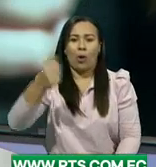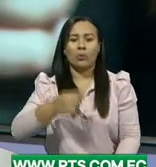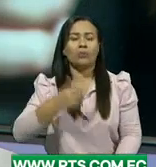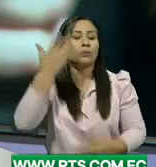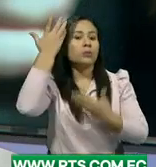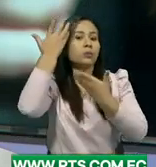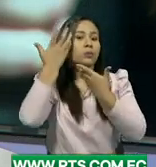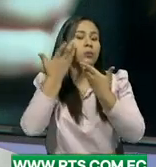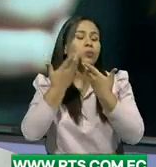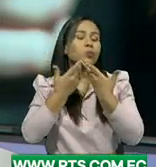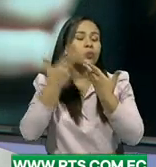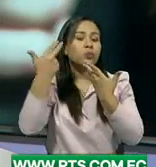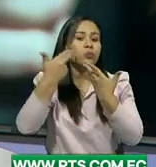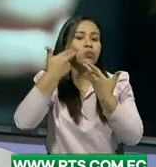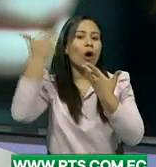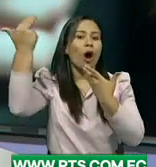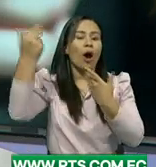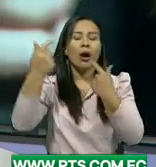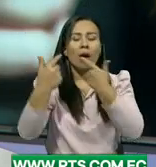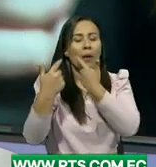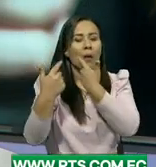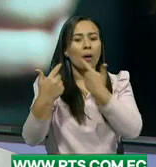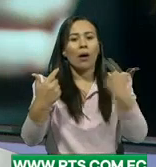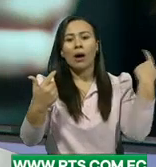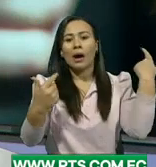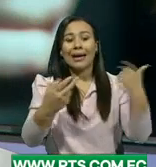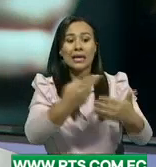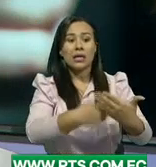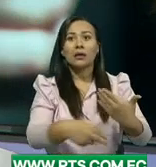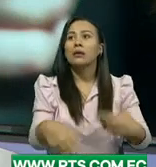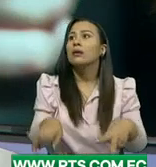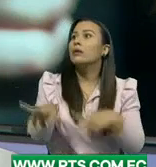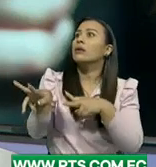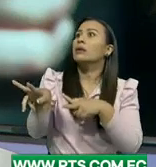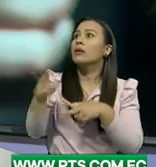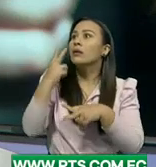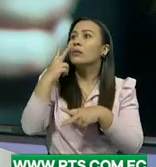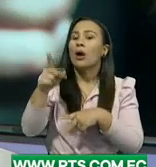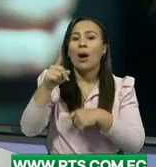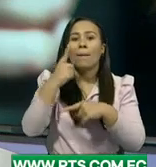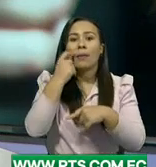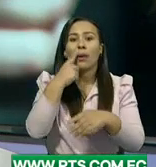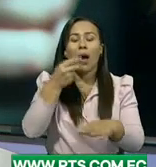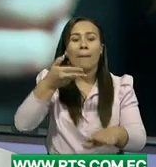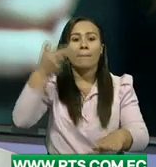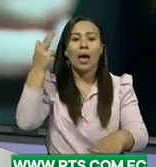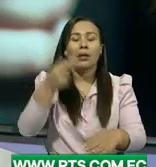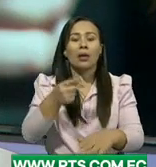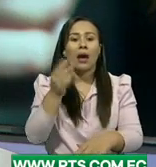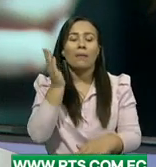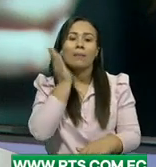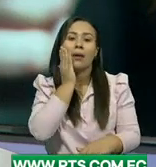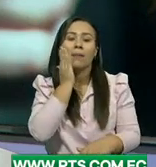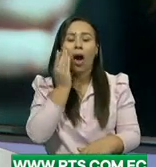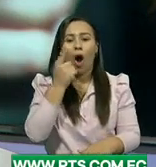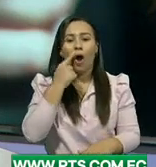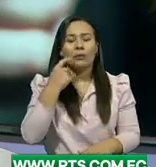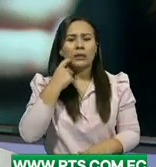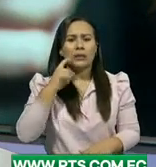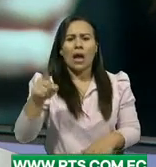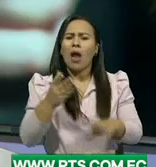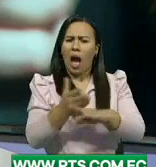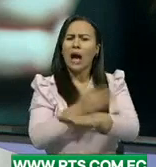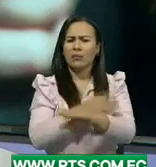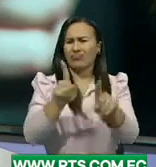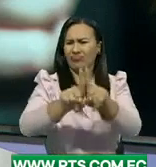pómulo derecho. La agresión se produjo en presencia de sus dos hijos menores de edad. El hombre la celaba a pesar de